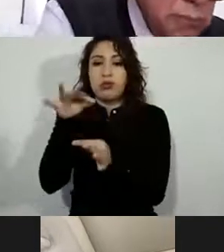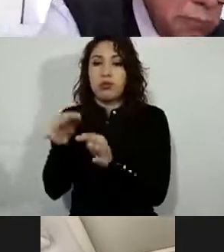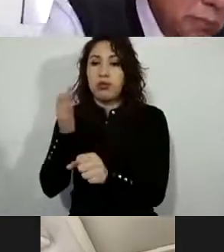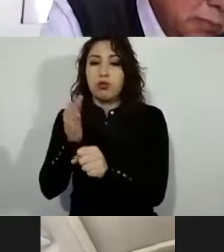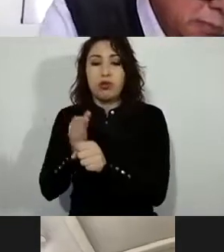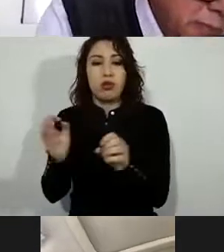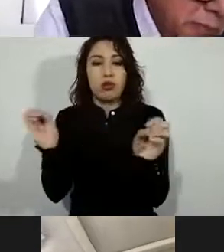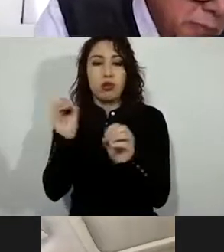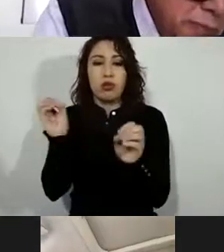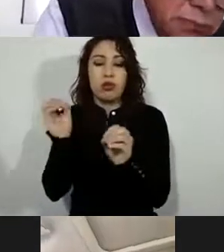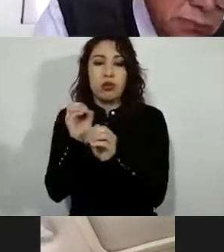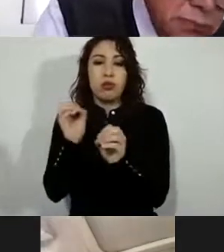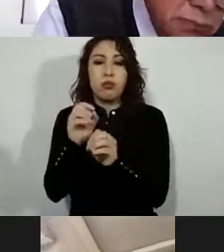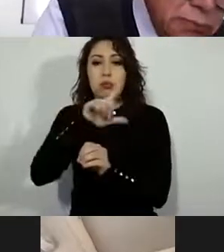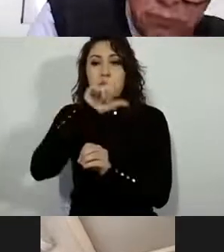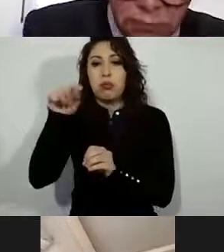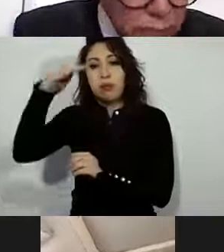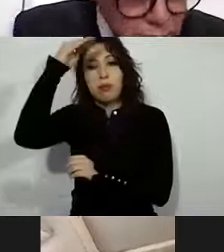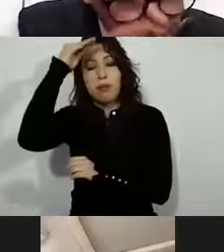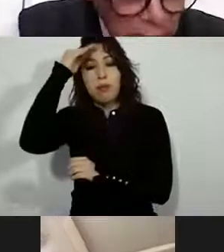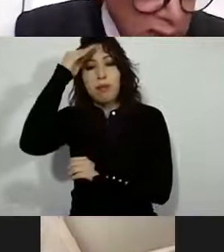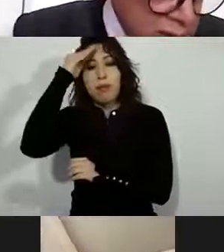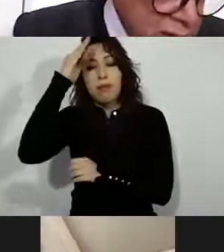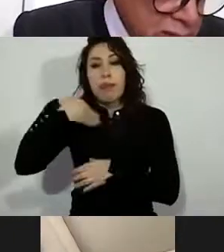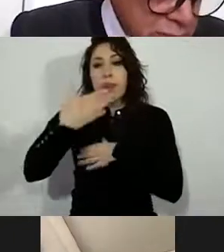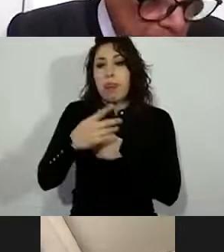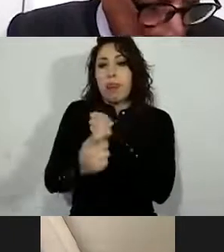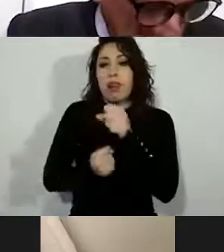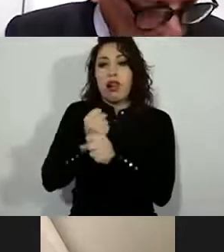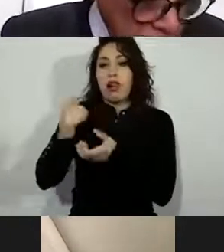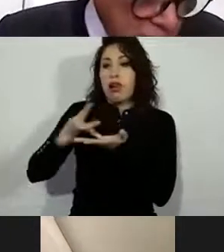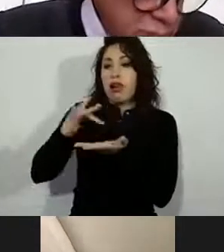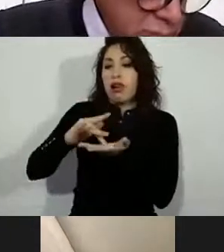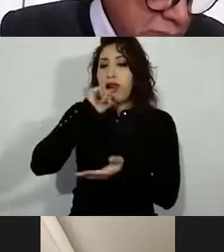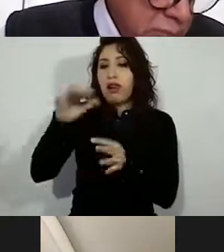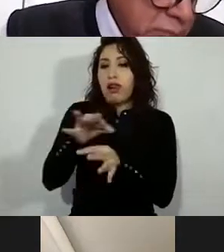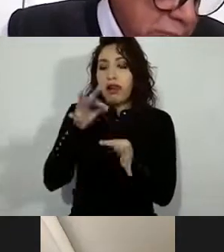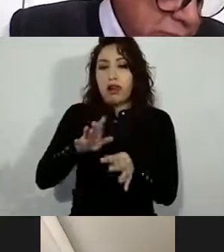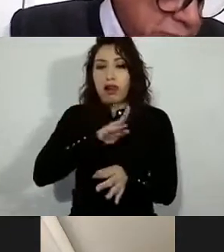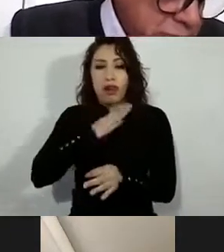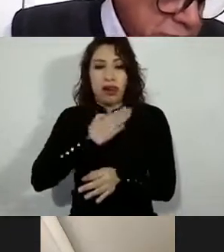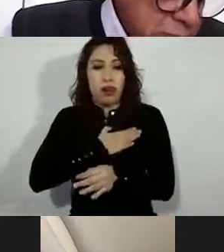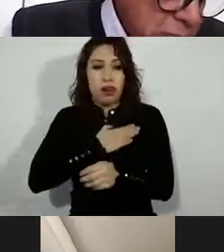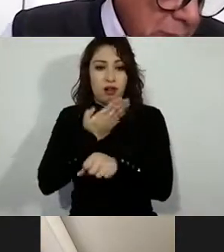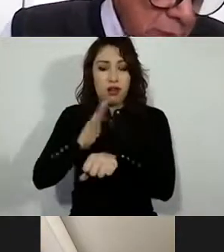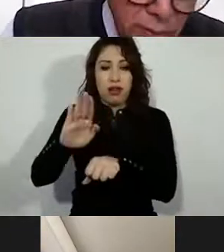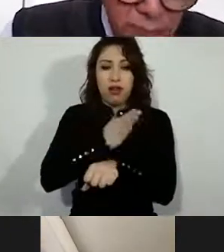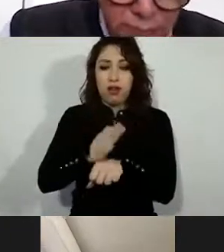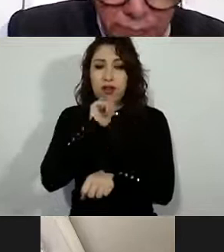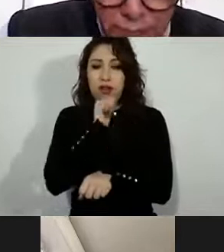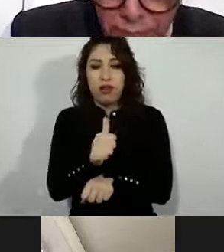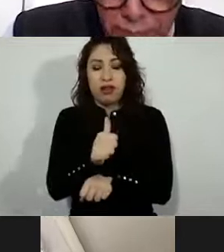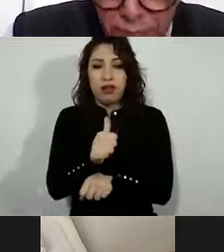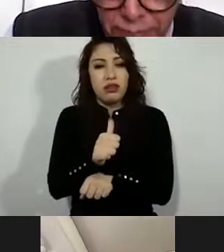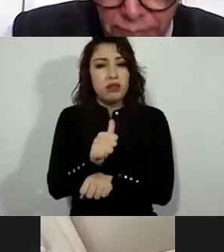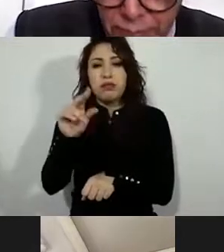Para que no se vaya a pensar que es otra prestación y que va a dejar precedentes y que se va a tener que dar en